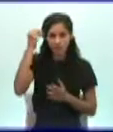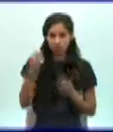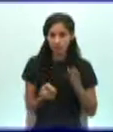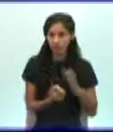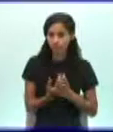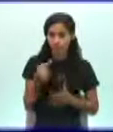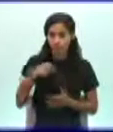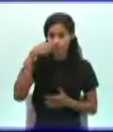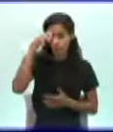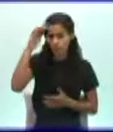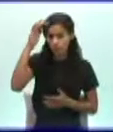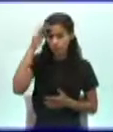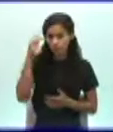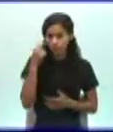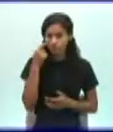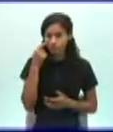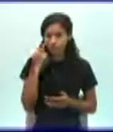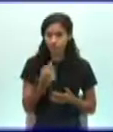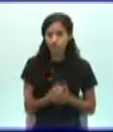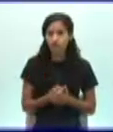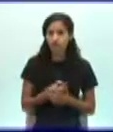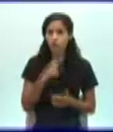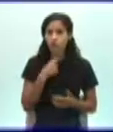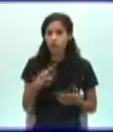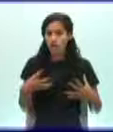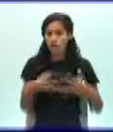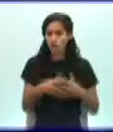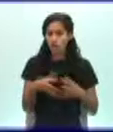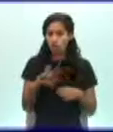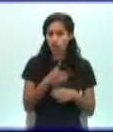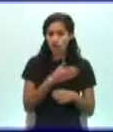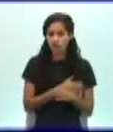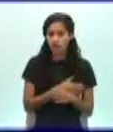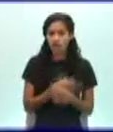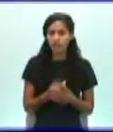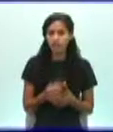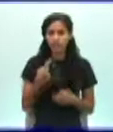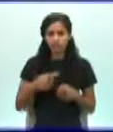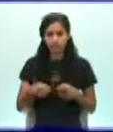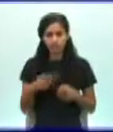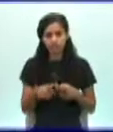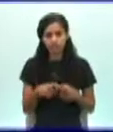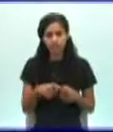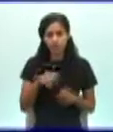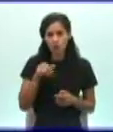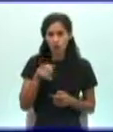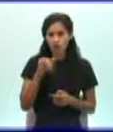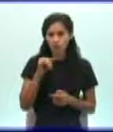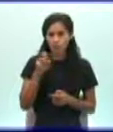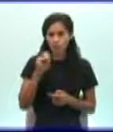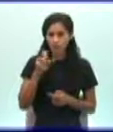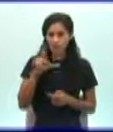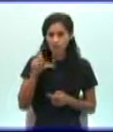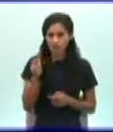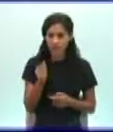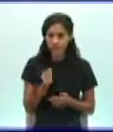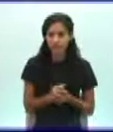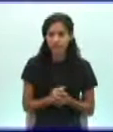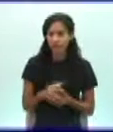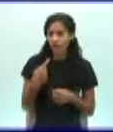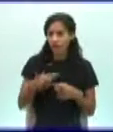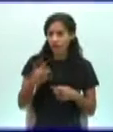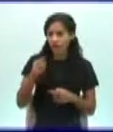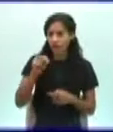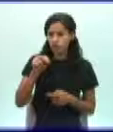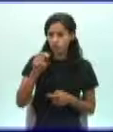cubano que se ve la articulación con el anterior: Carlos Baliño, Julio Antonio Mella, Rubén Martínez Villena, Antonio